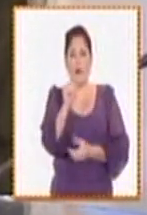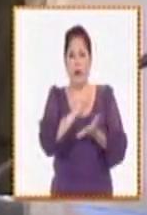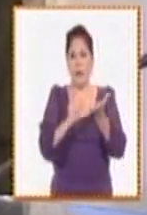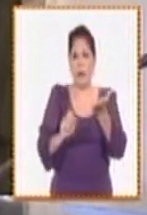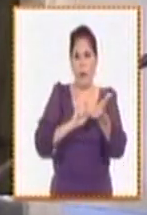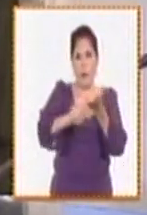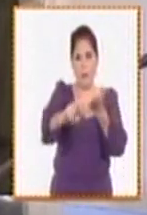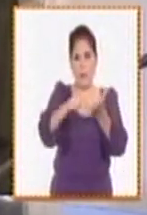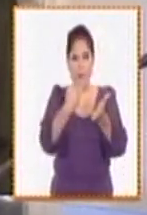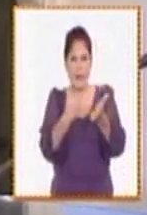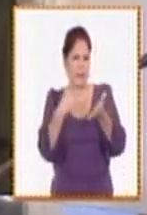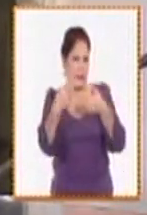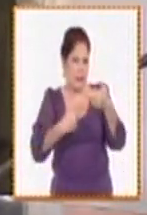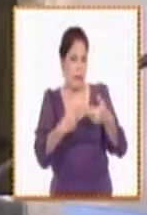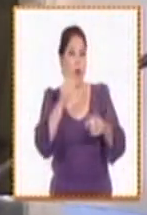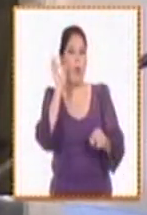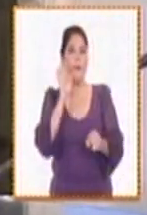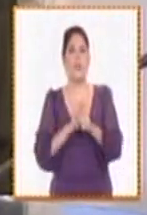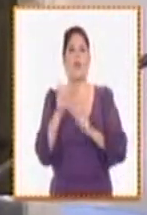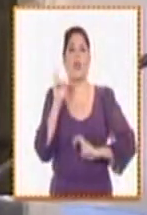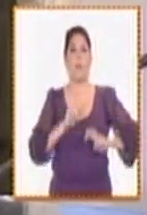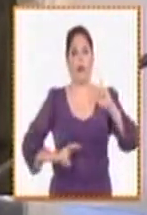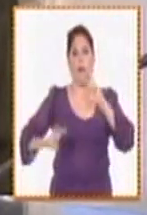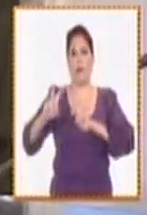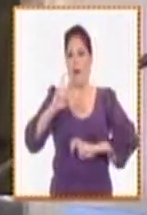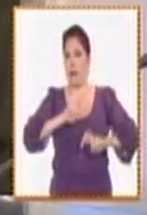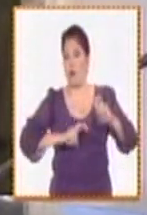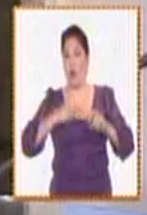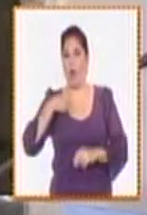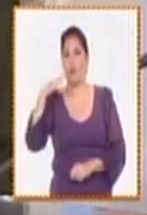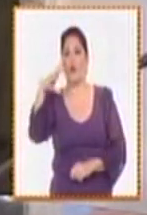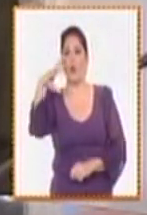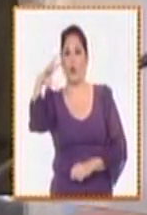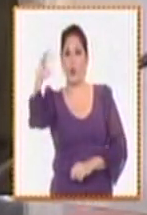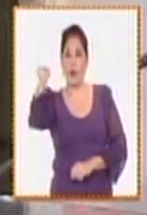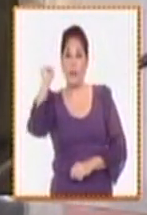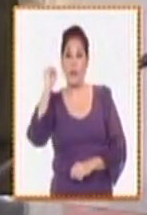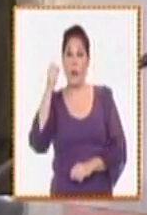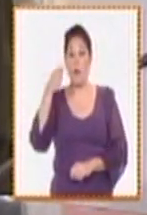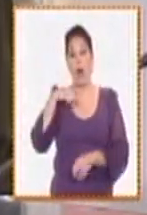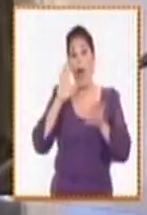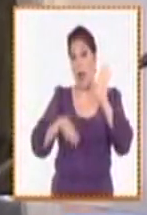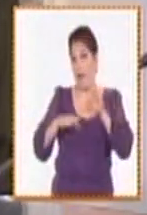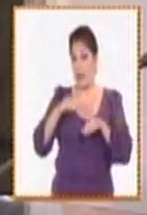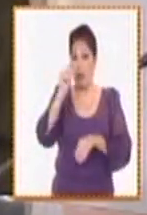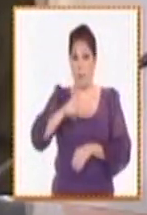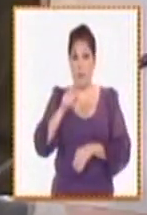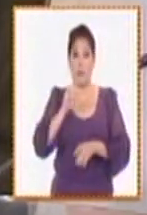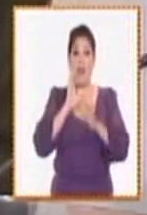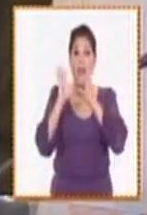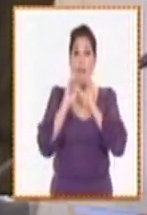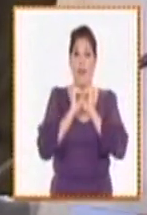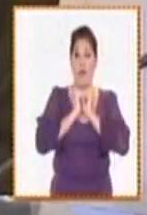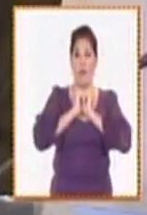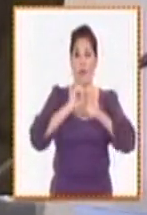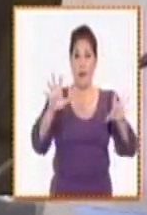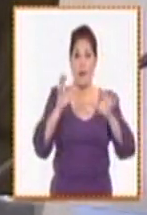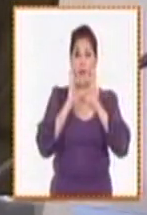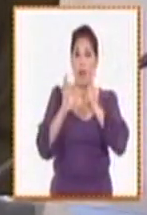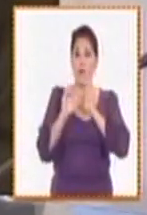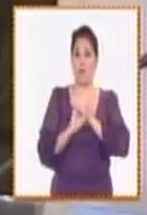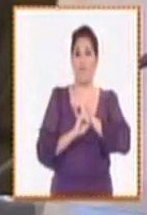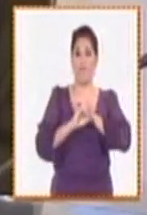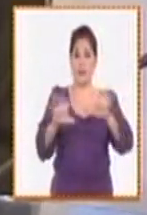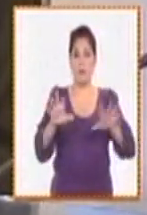esos elementos se desarrolla una actuación coherente y sistemática que permita llevar a niveles mínimos este